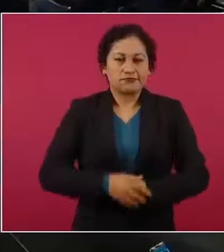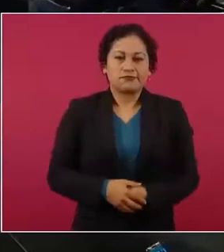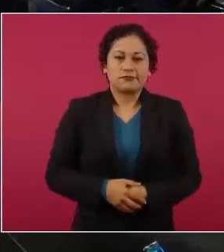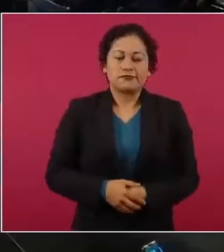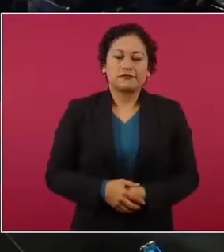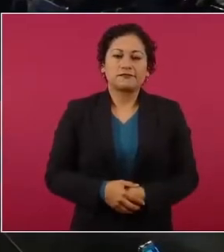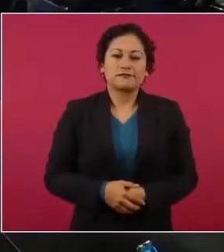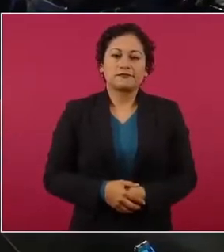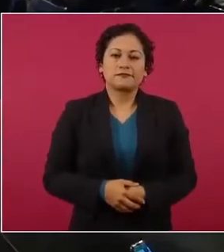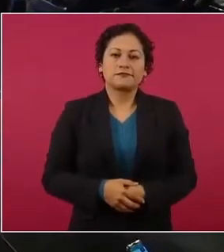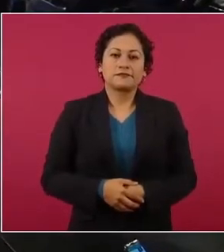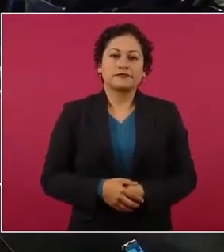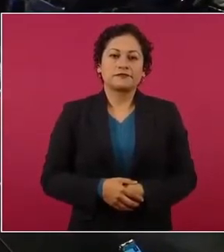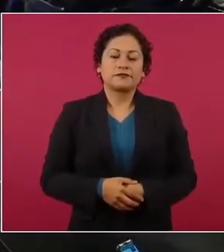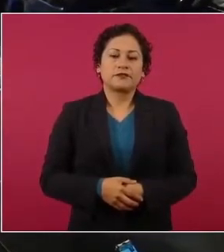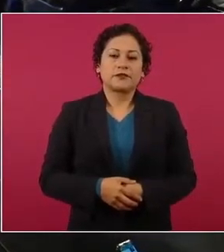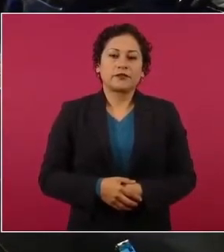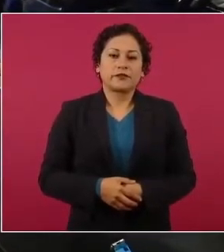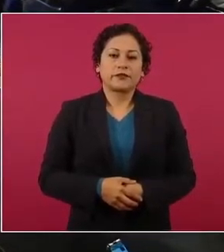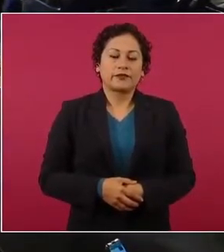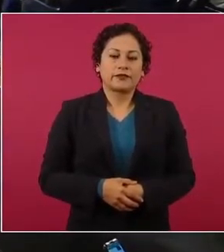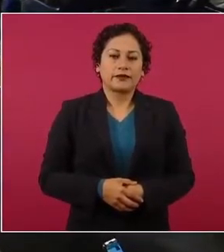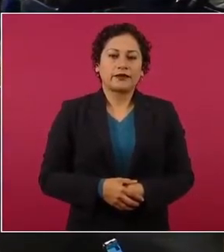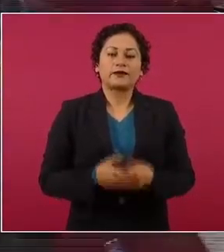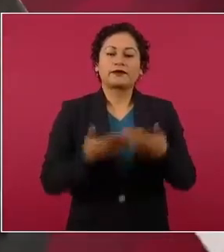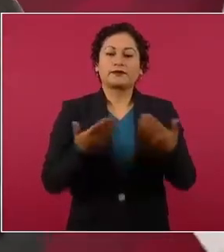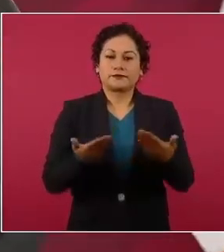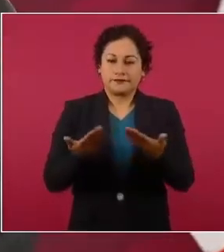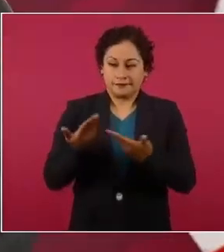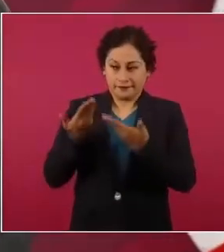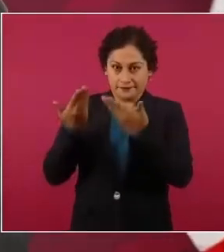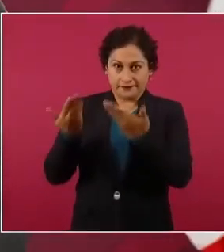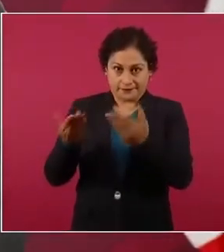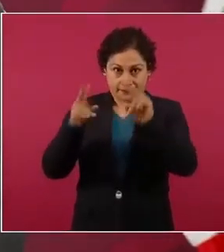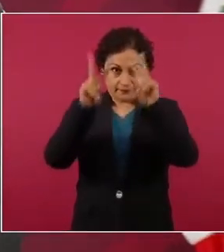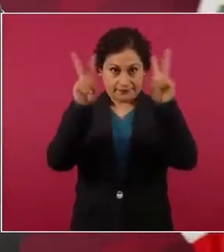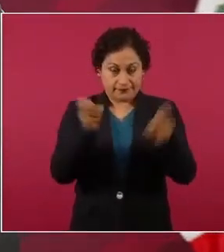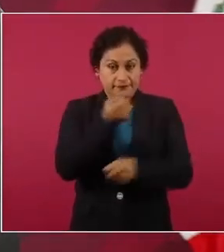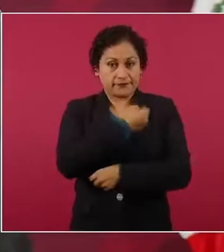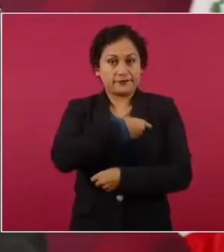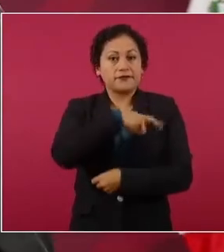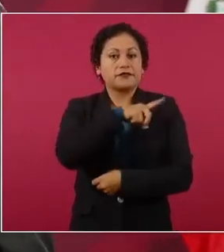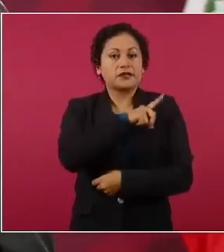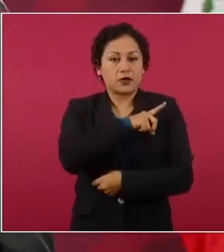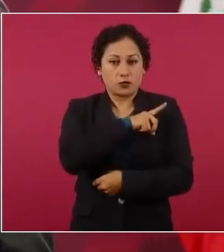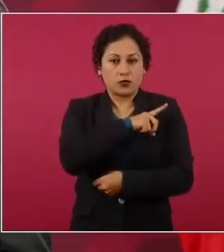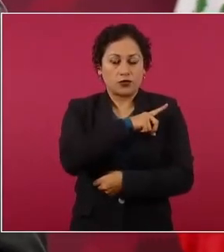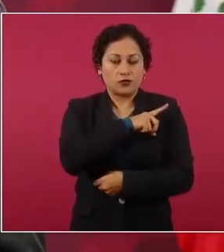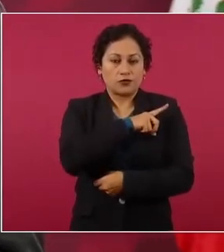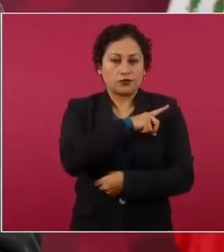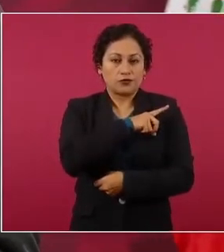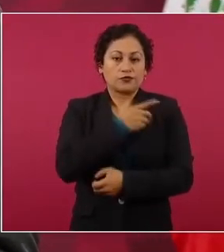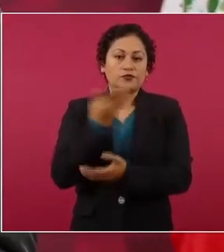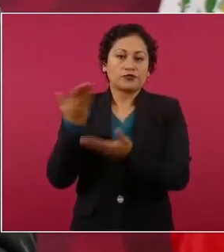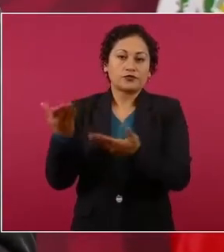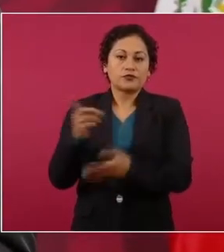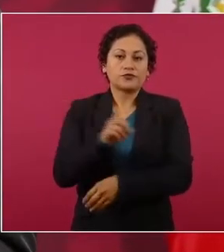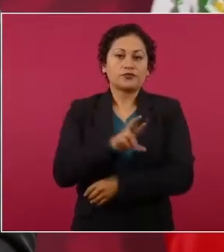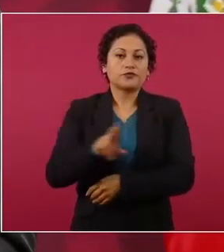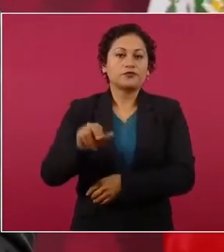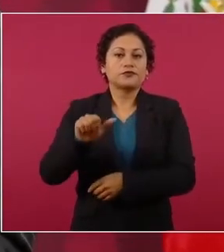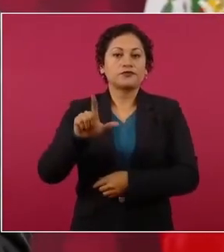entonces vamos a El Pulso de la Salud con el doctor